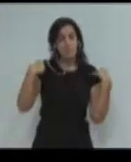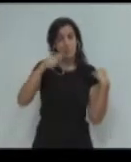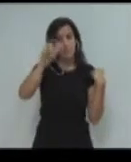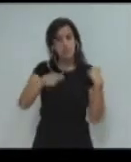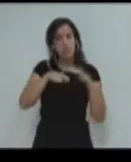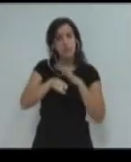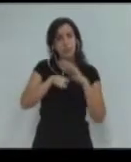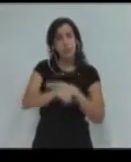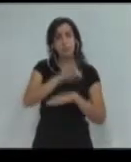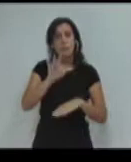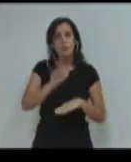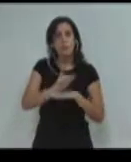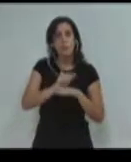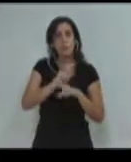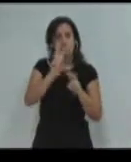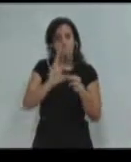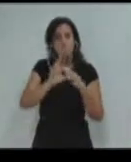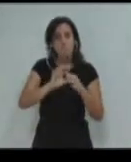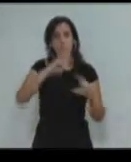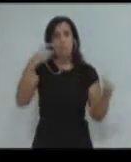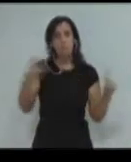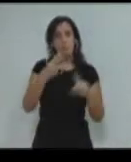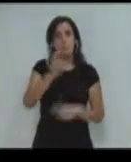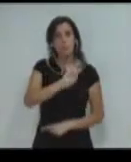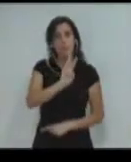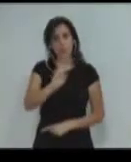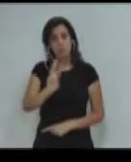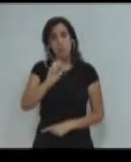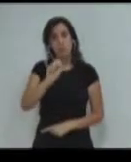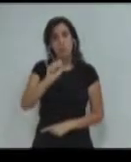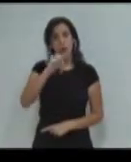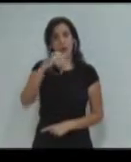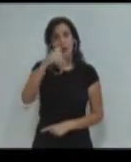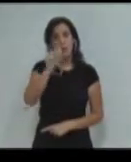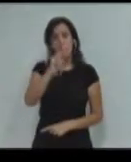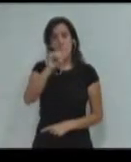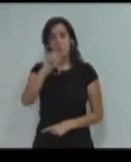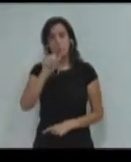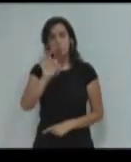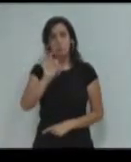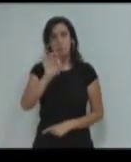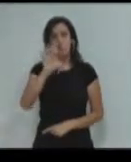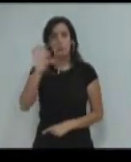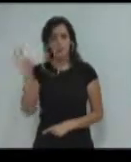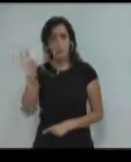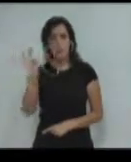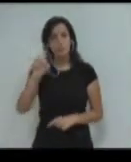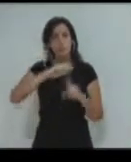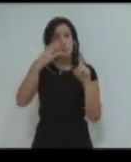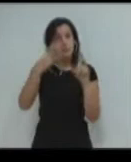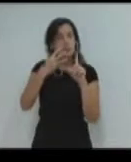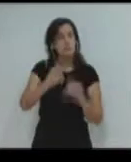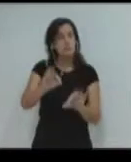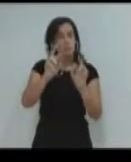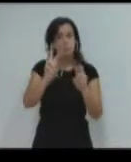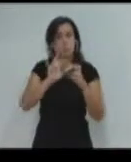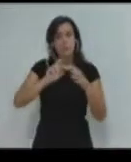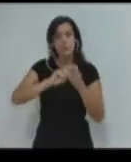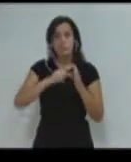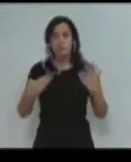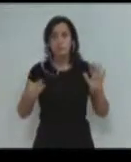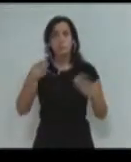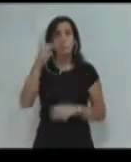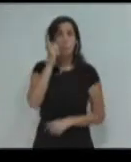gestión y el mantenimiento del portal web www.amóvil.es, que es un portal especializado en tecnologías